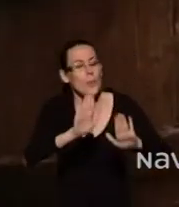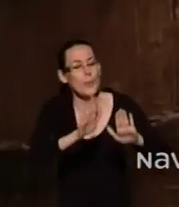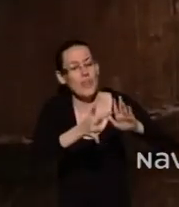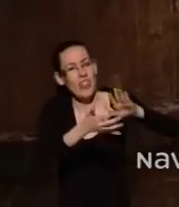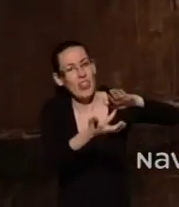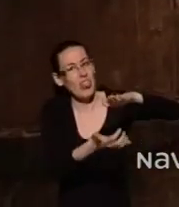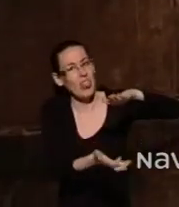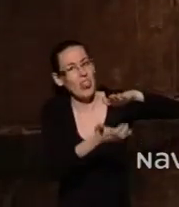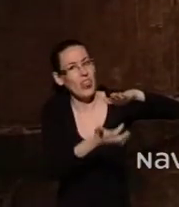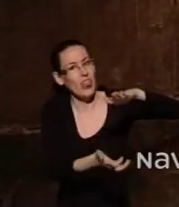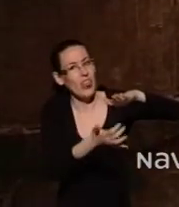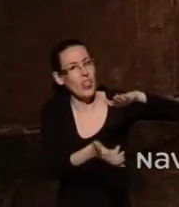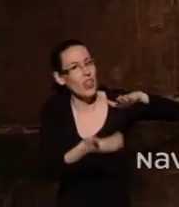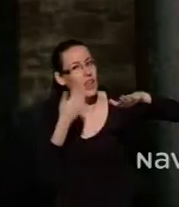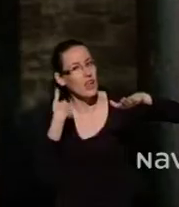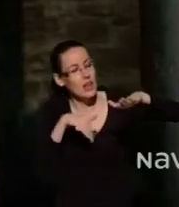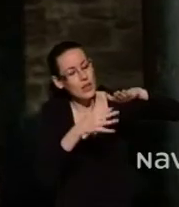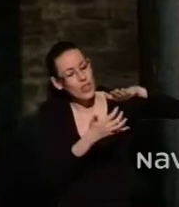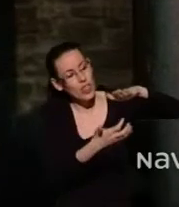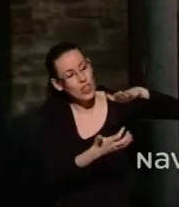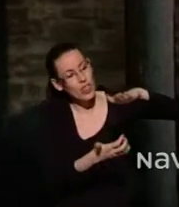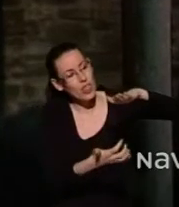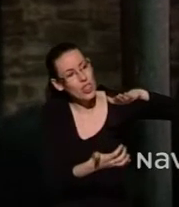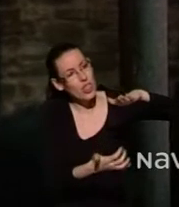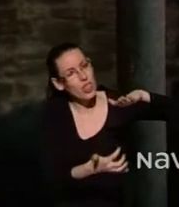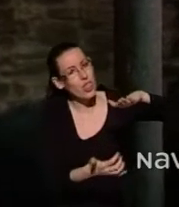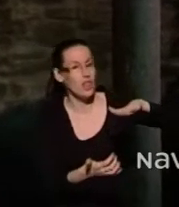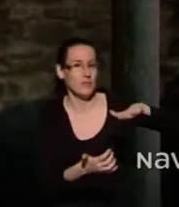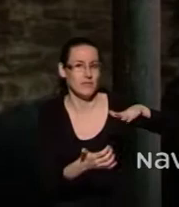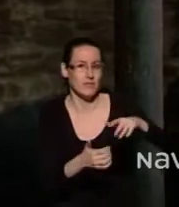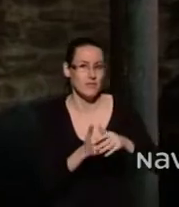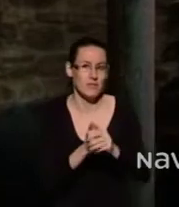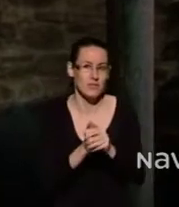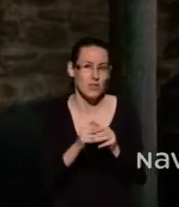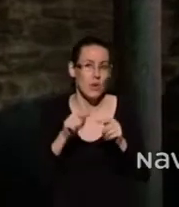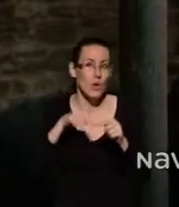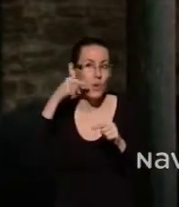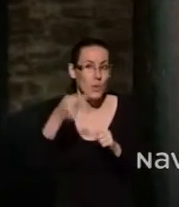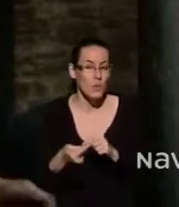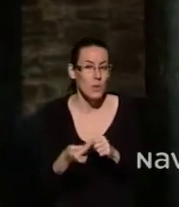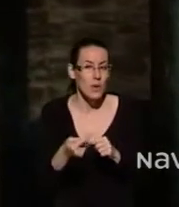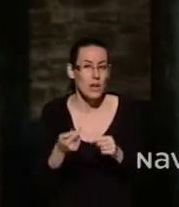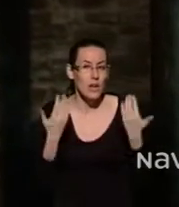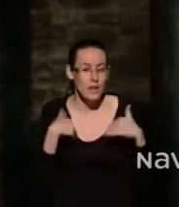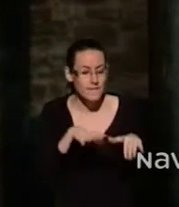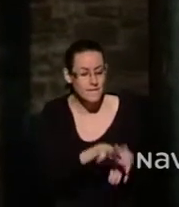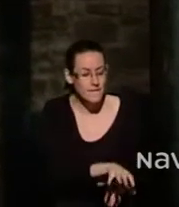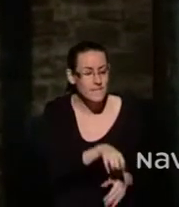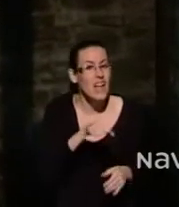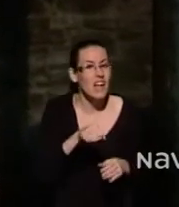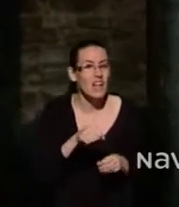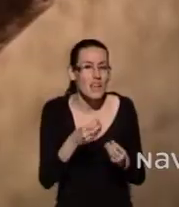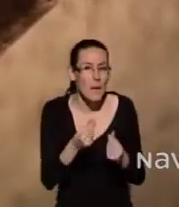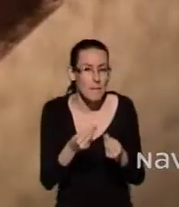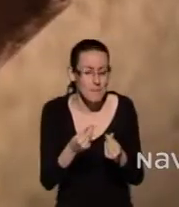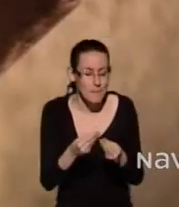aceite y bajaban la bomba. Entonces cogía capacha por capacha, la removían la pasta